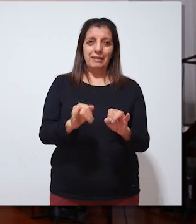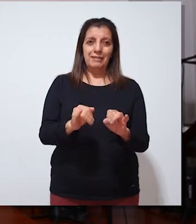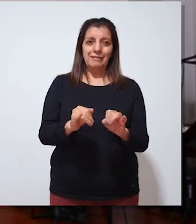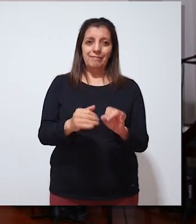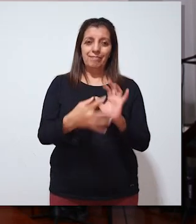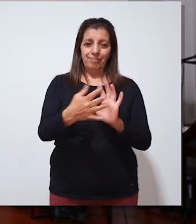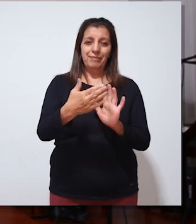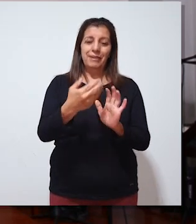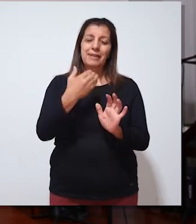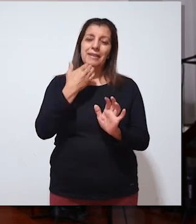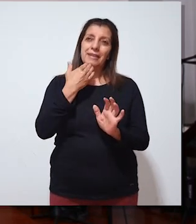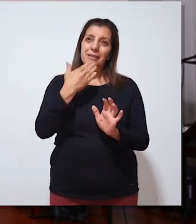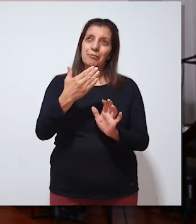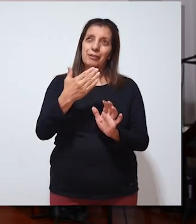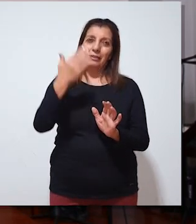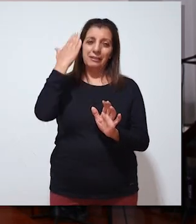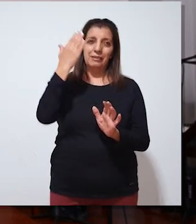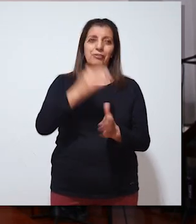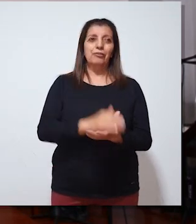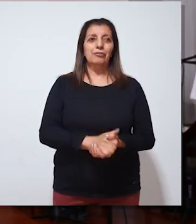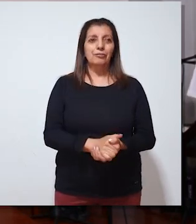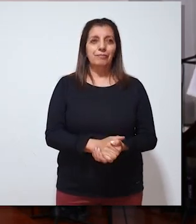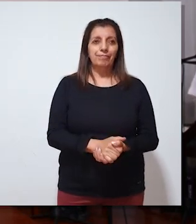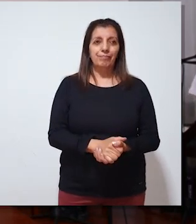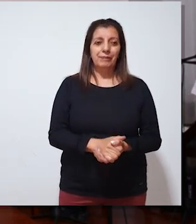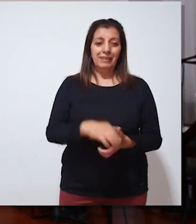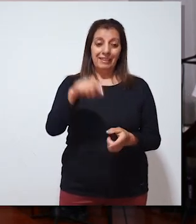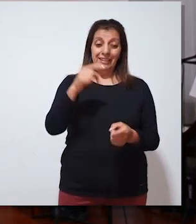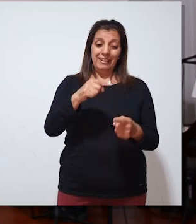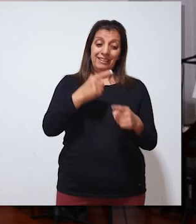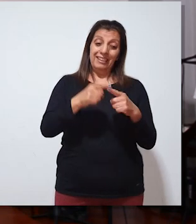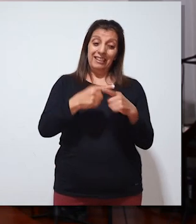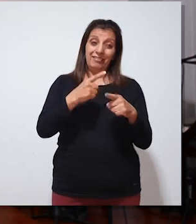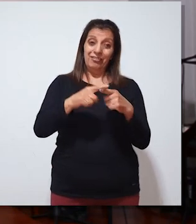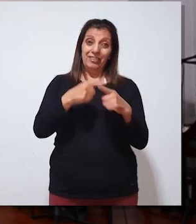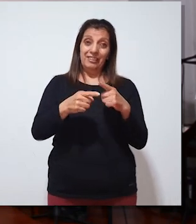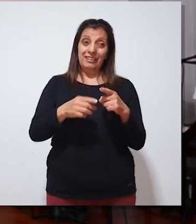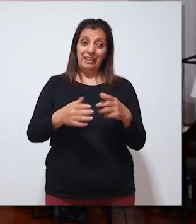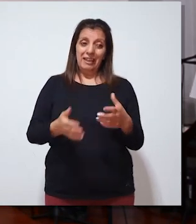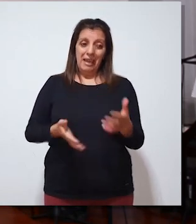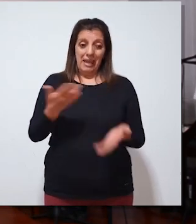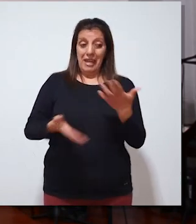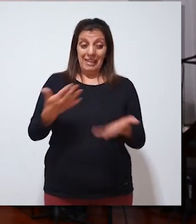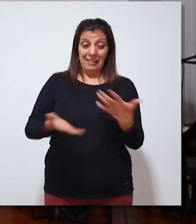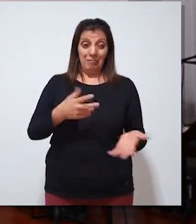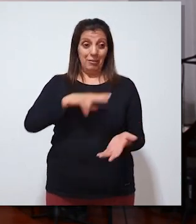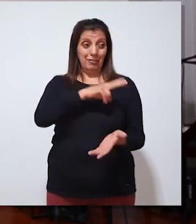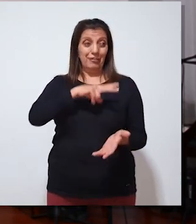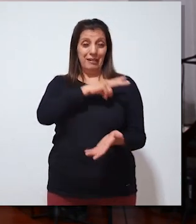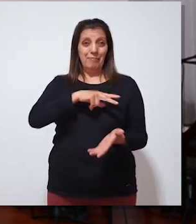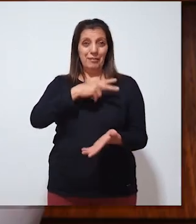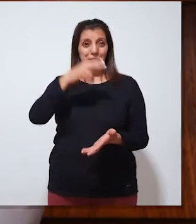a Dios. Que esta celebración haya avivado nuestra pasión por la misión de María en nuestra